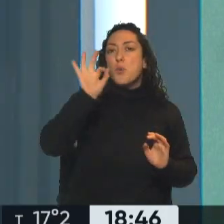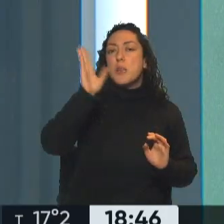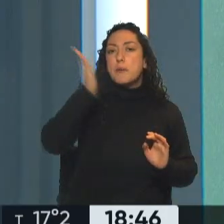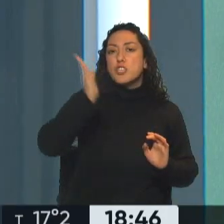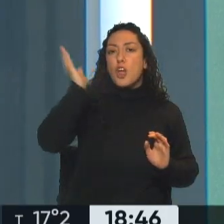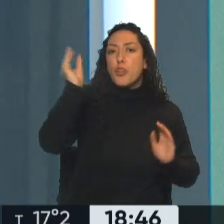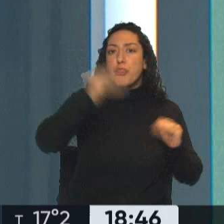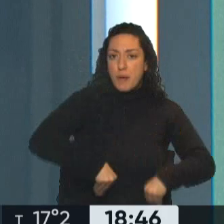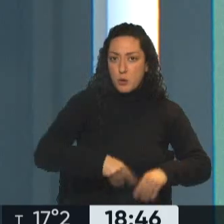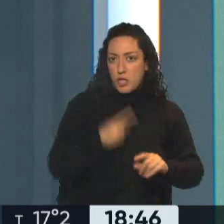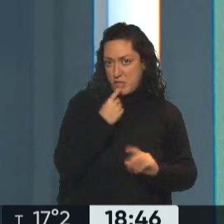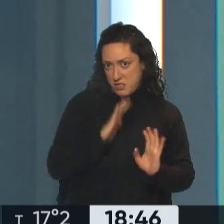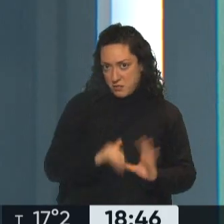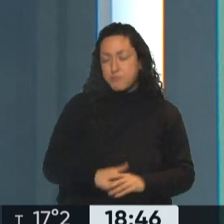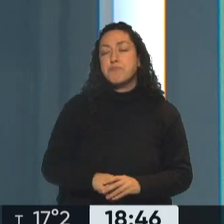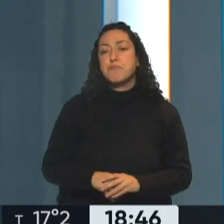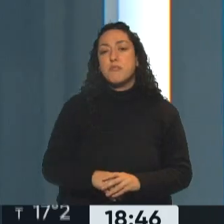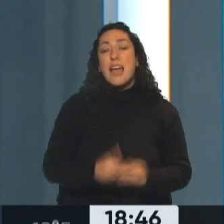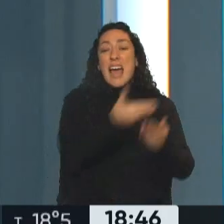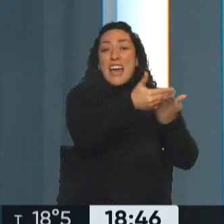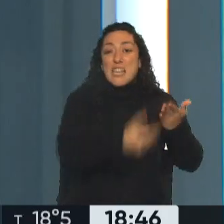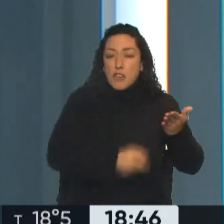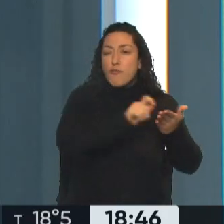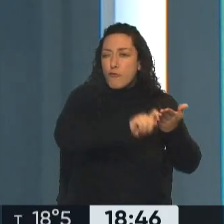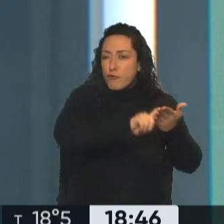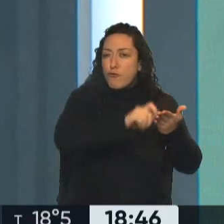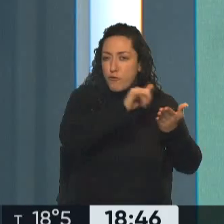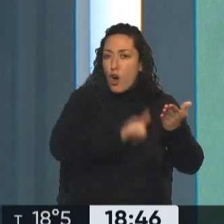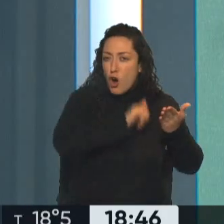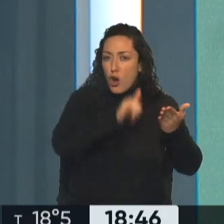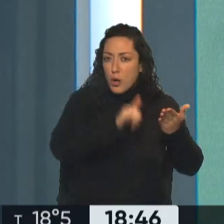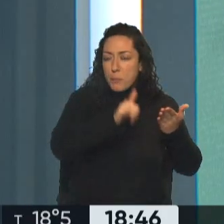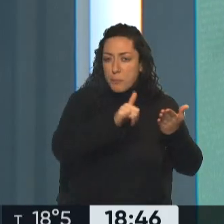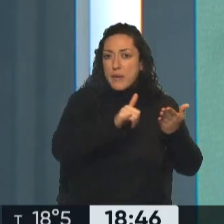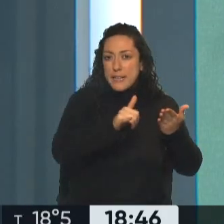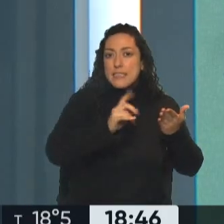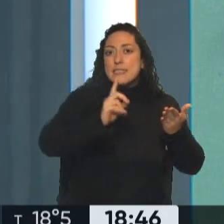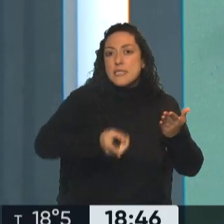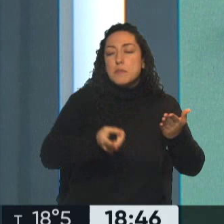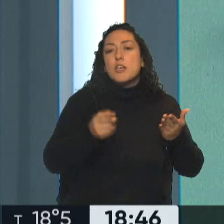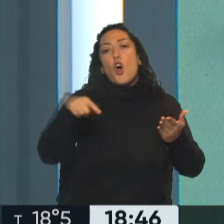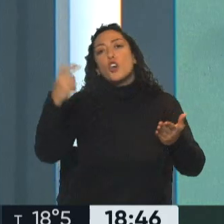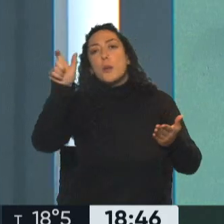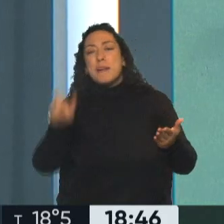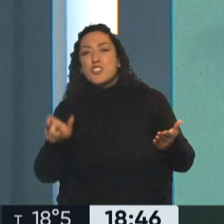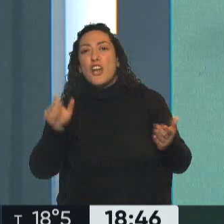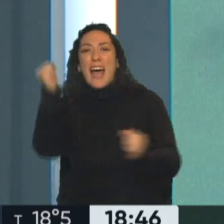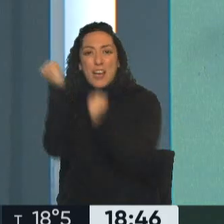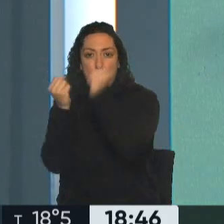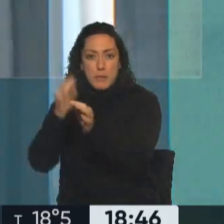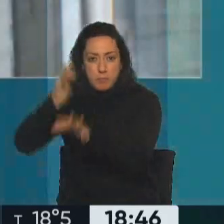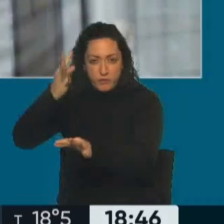de septiembre. Corazón. Bueno, ese informe después se amplifica porque una persona que se llama Fernando Marul, que es un economista,